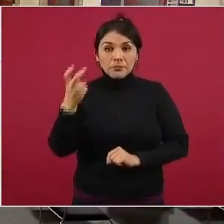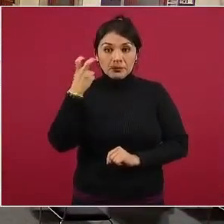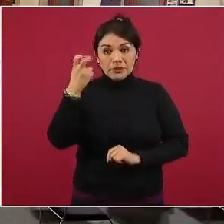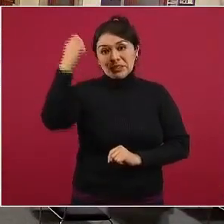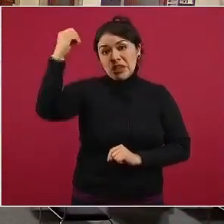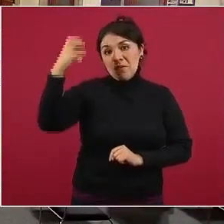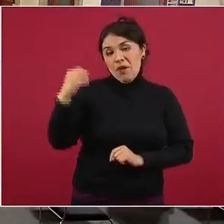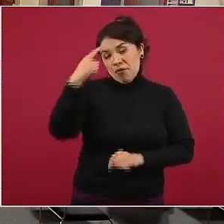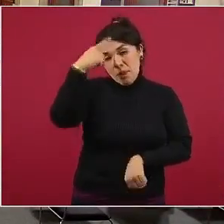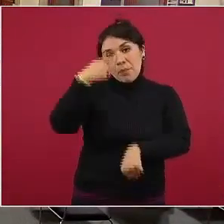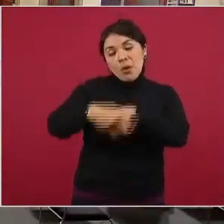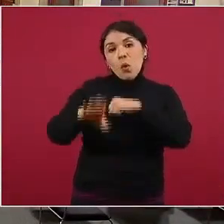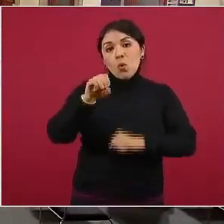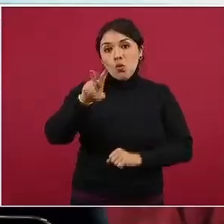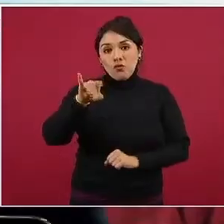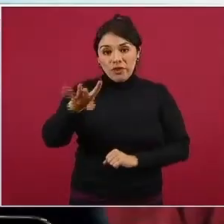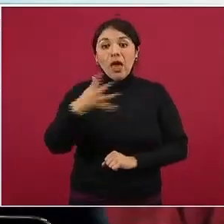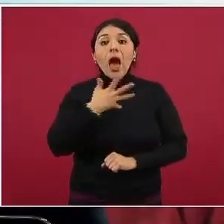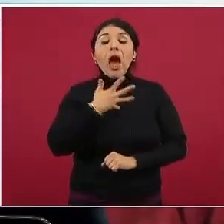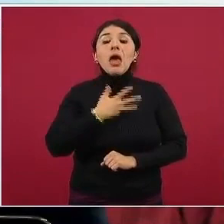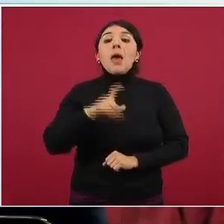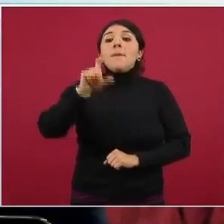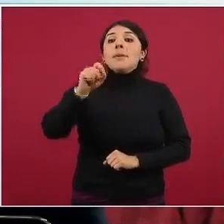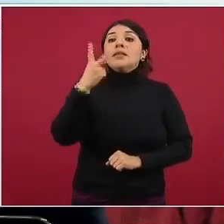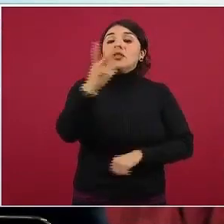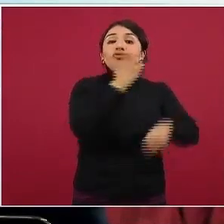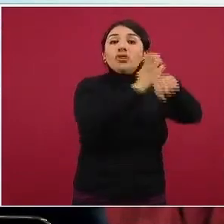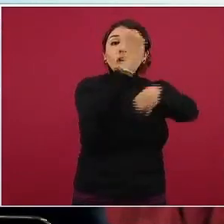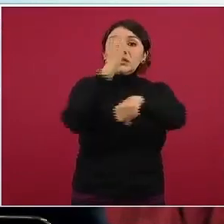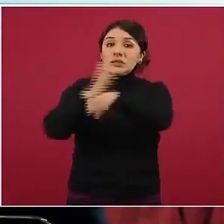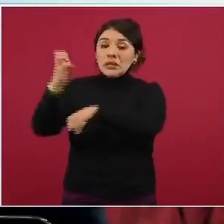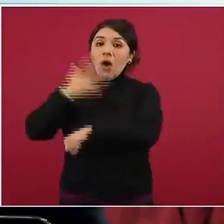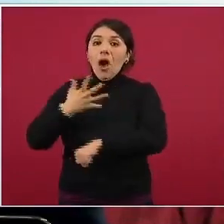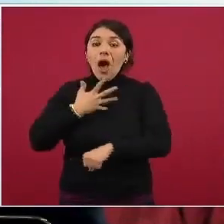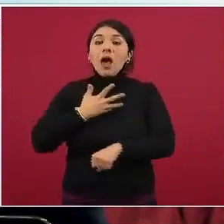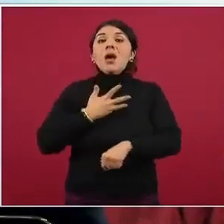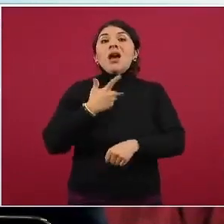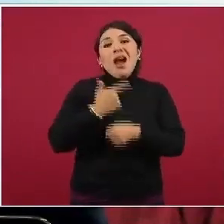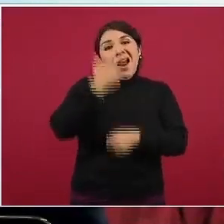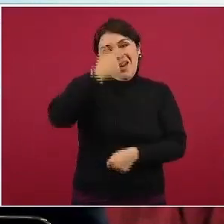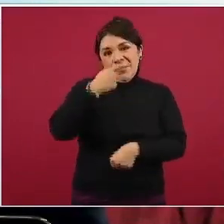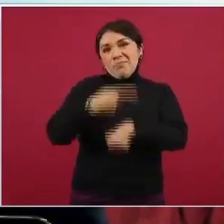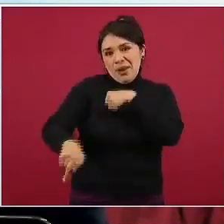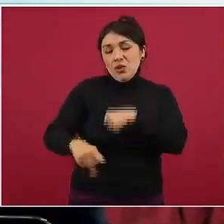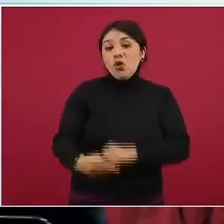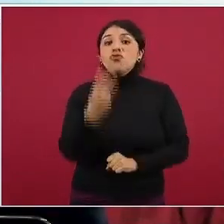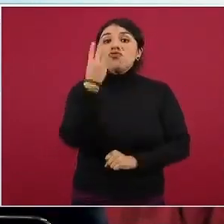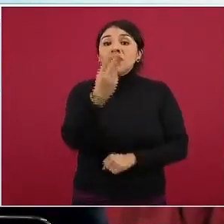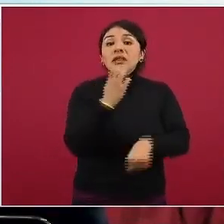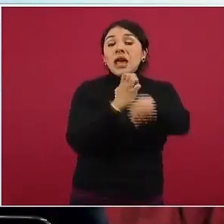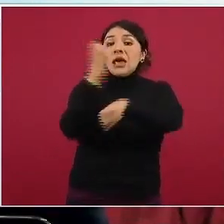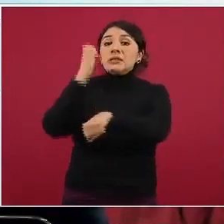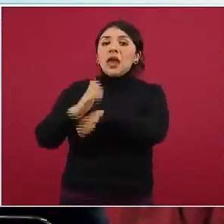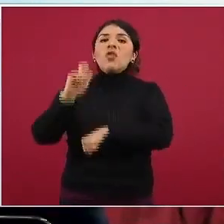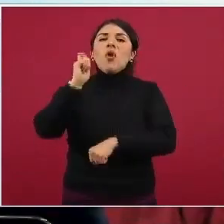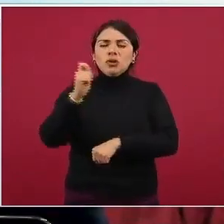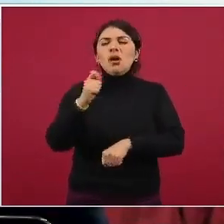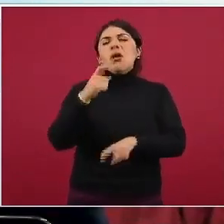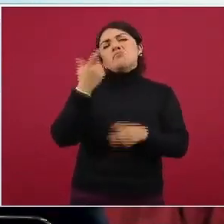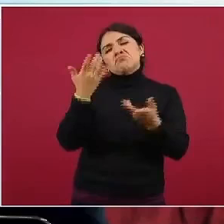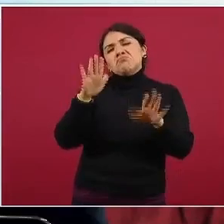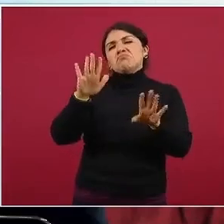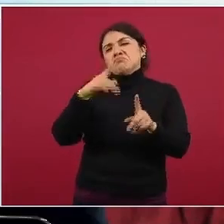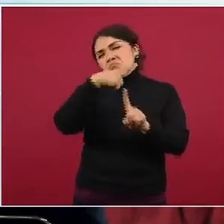del semáforo de riesgo COVID. Hay 22 entidades que están en el riesgo alto. Hay 3 entidades que están en el